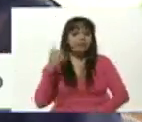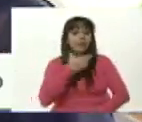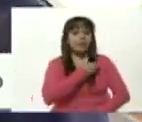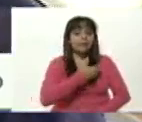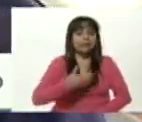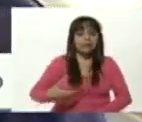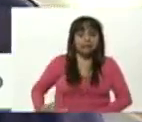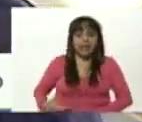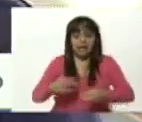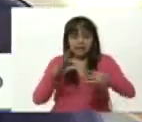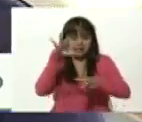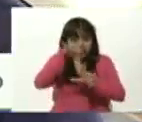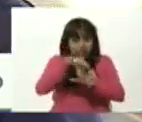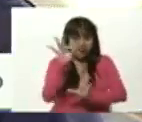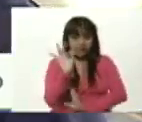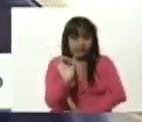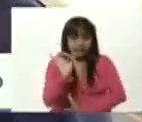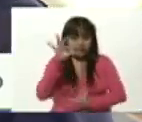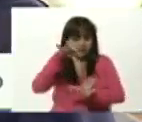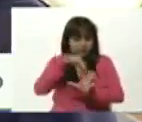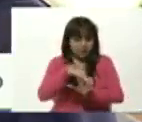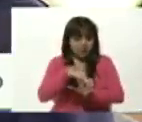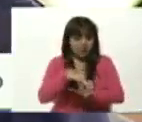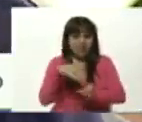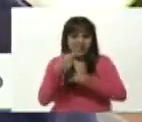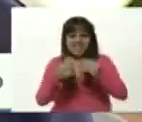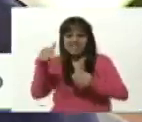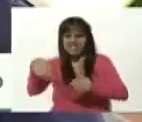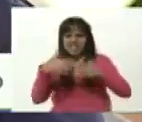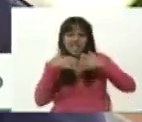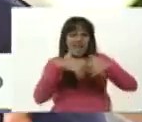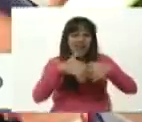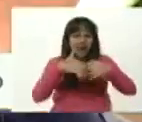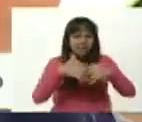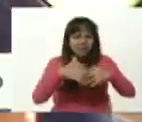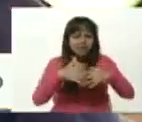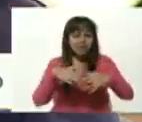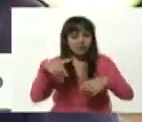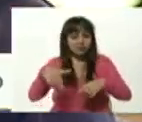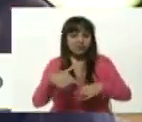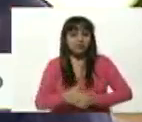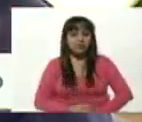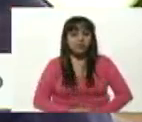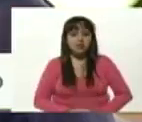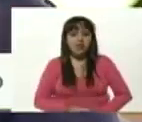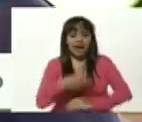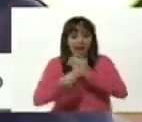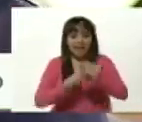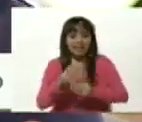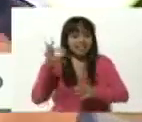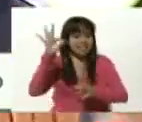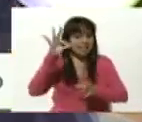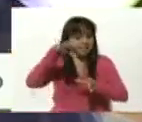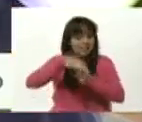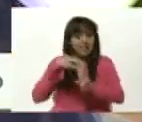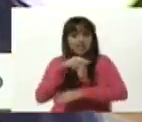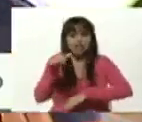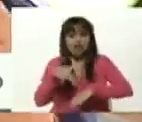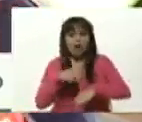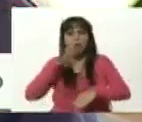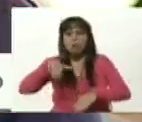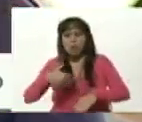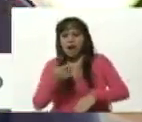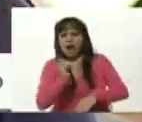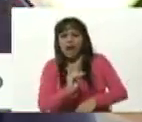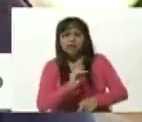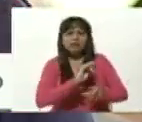que producimos en Seibeca, que es la empresa de Agropatria que produce semilla nacional, puede ser variedad